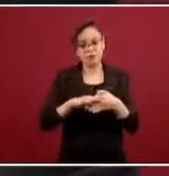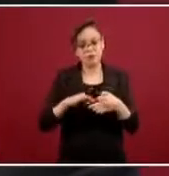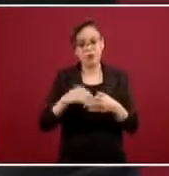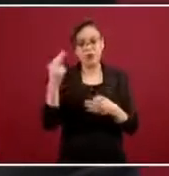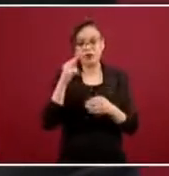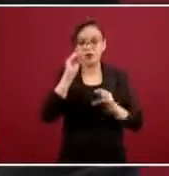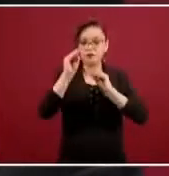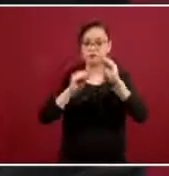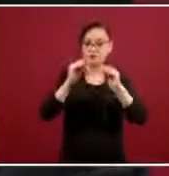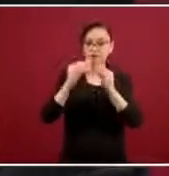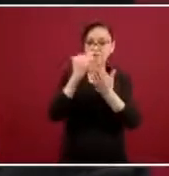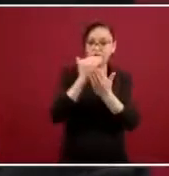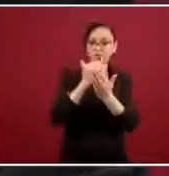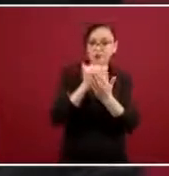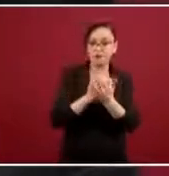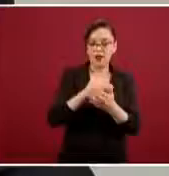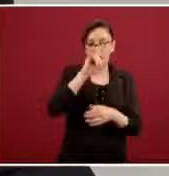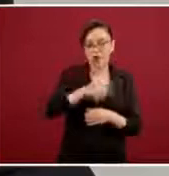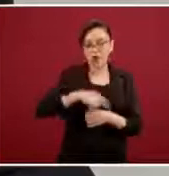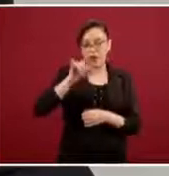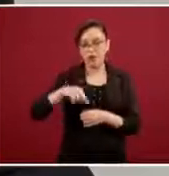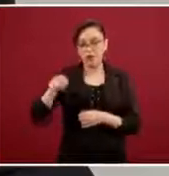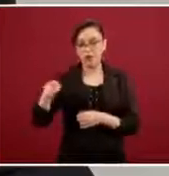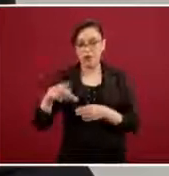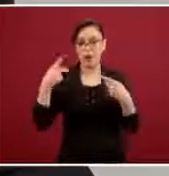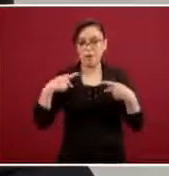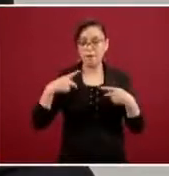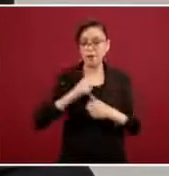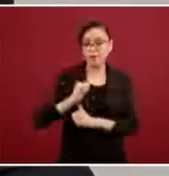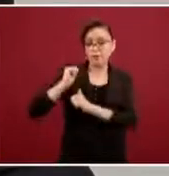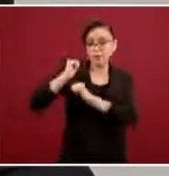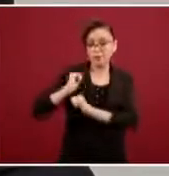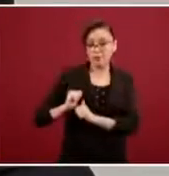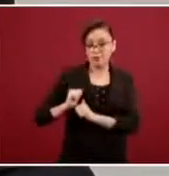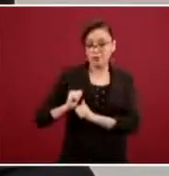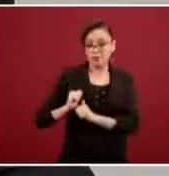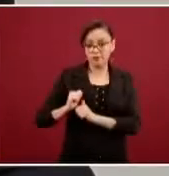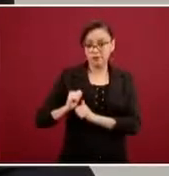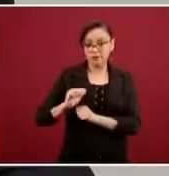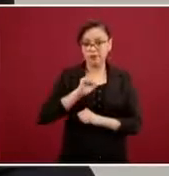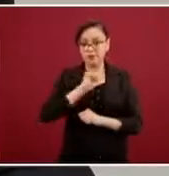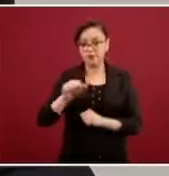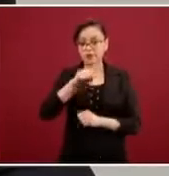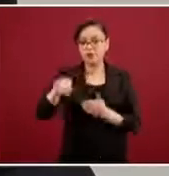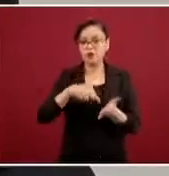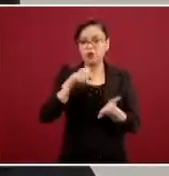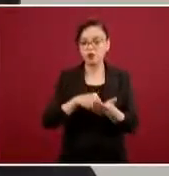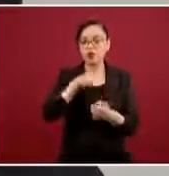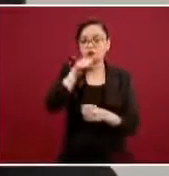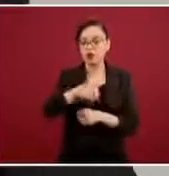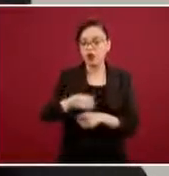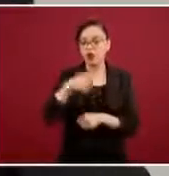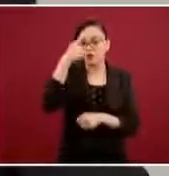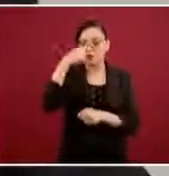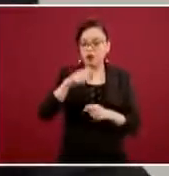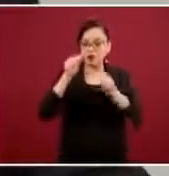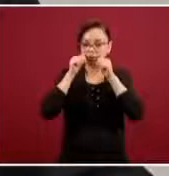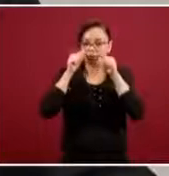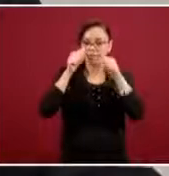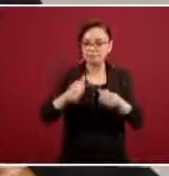e informará al personal encargado de la admisión a la unidad de cuidados intensivos.